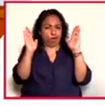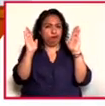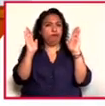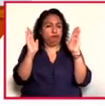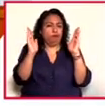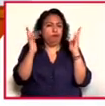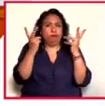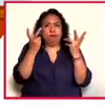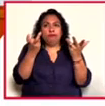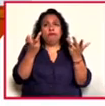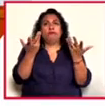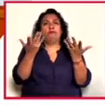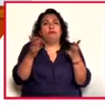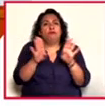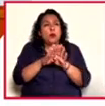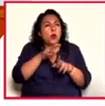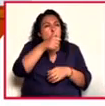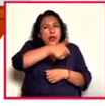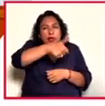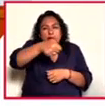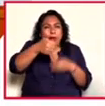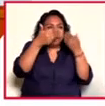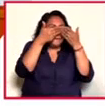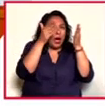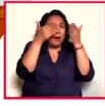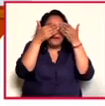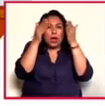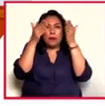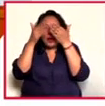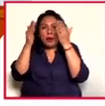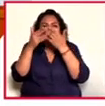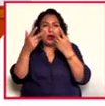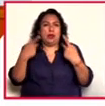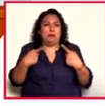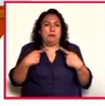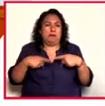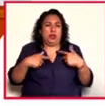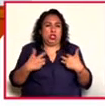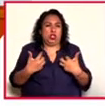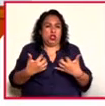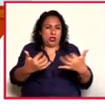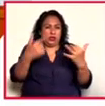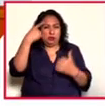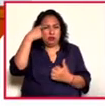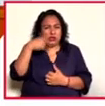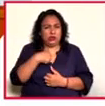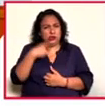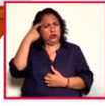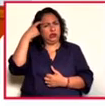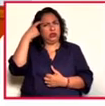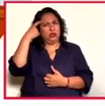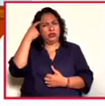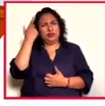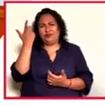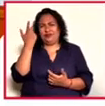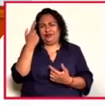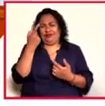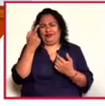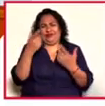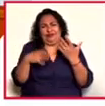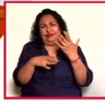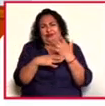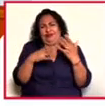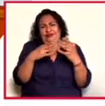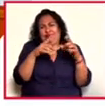esa bombita en cada uno de nosotros, de los espectadores, para cuestionarse una serie